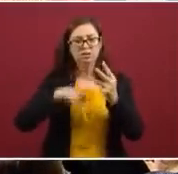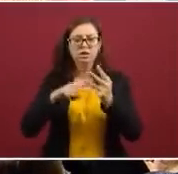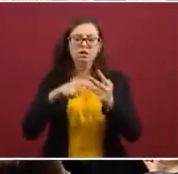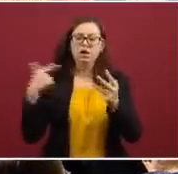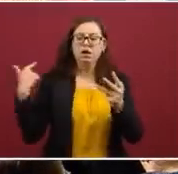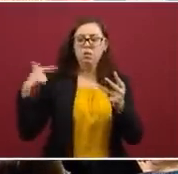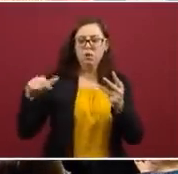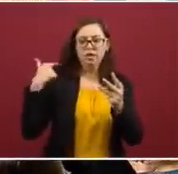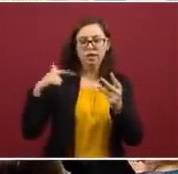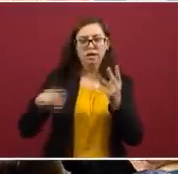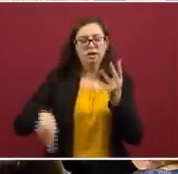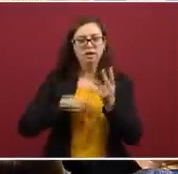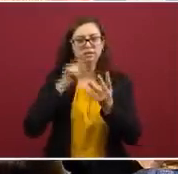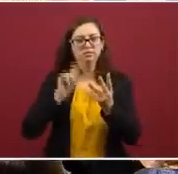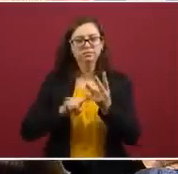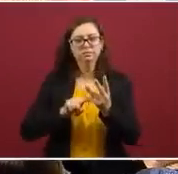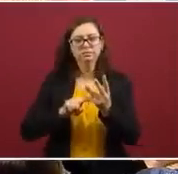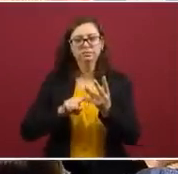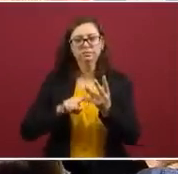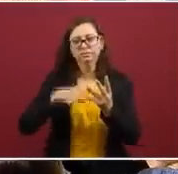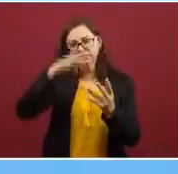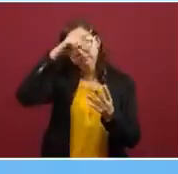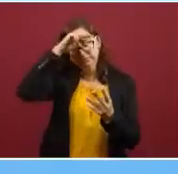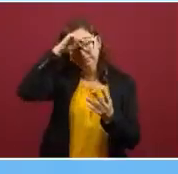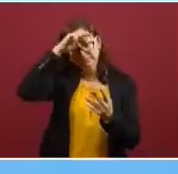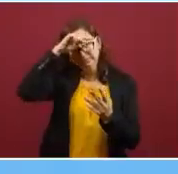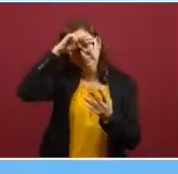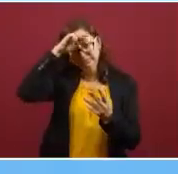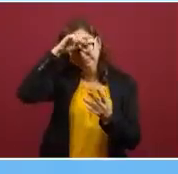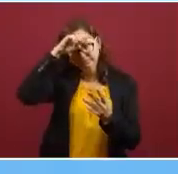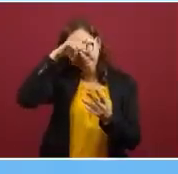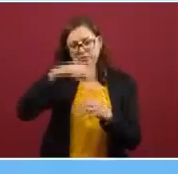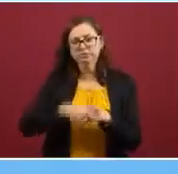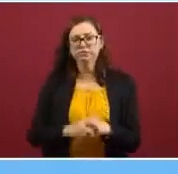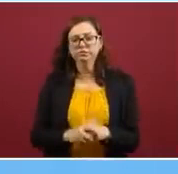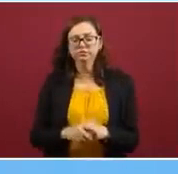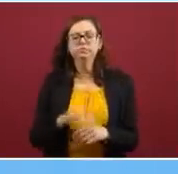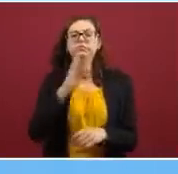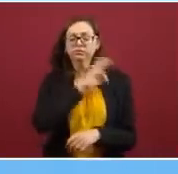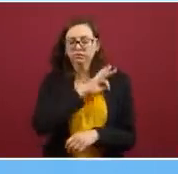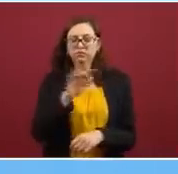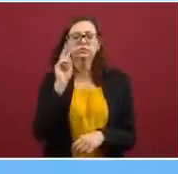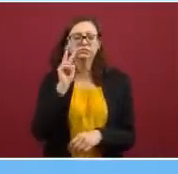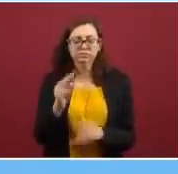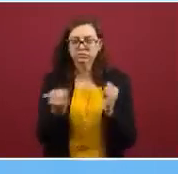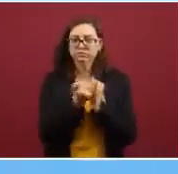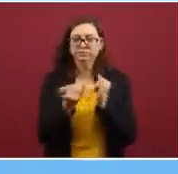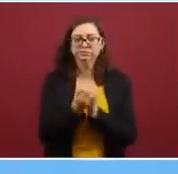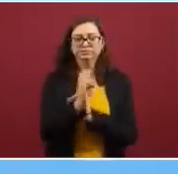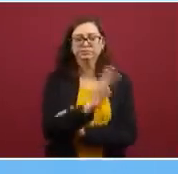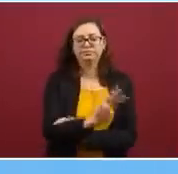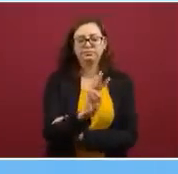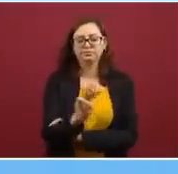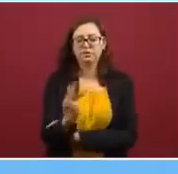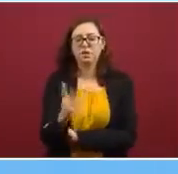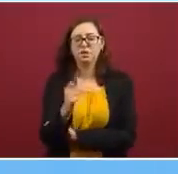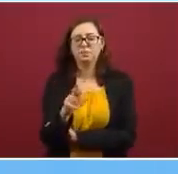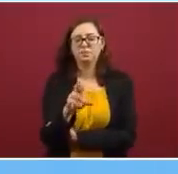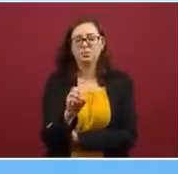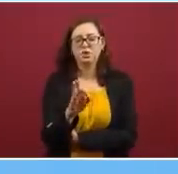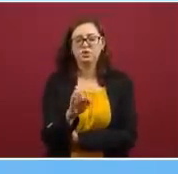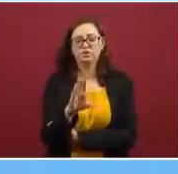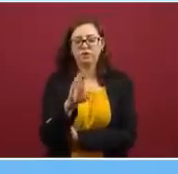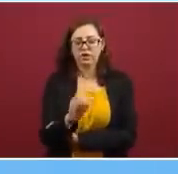zona metropolitana de Monterrey, que lo tienen disponible en la página de Profeco. En esta semana, señor